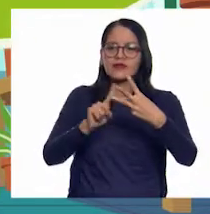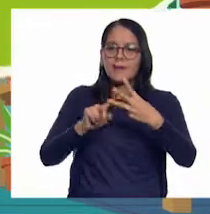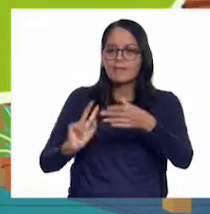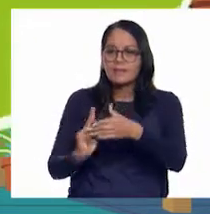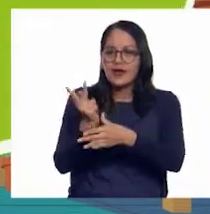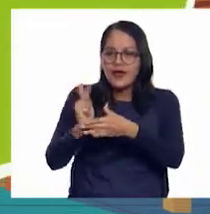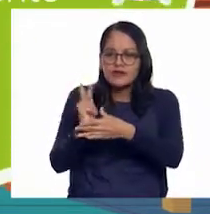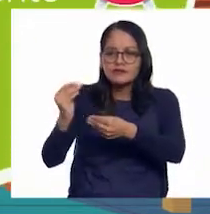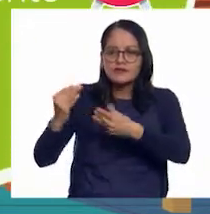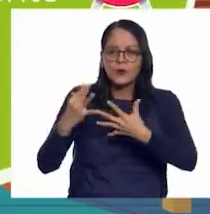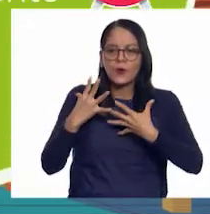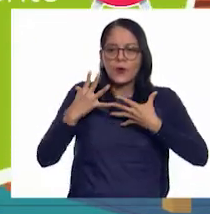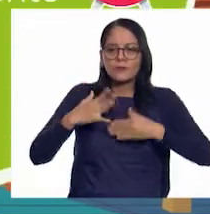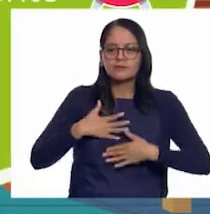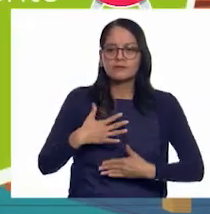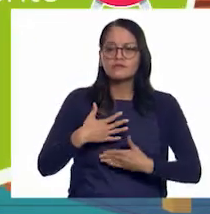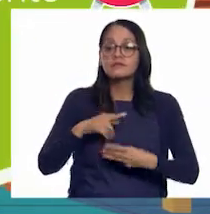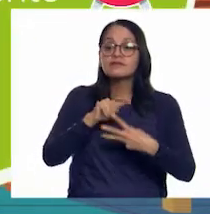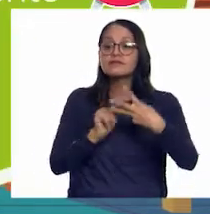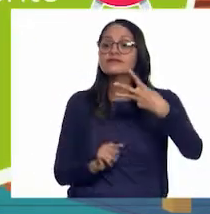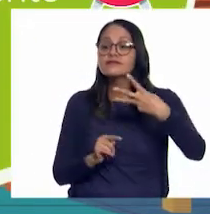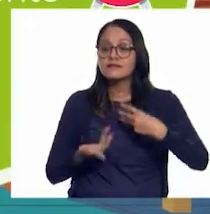las plantas.